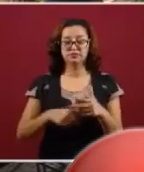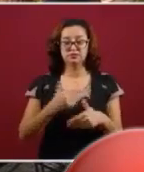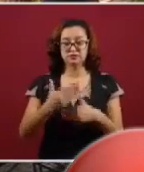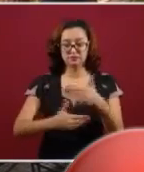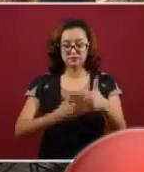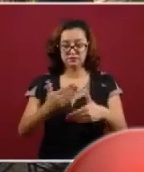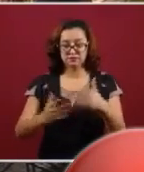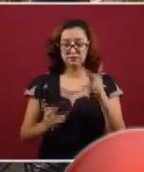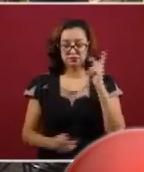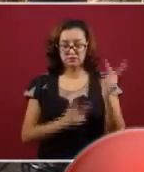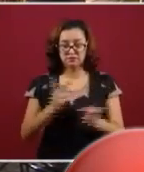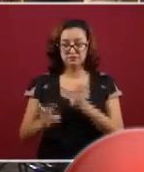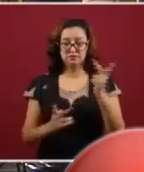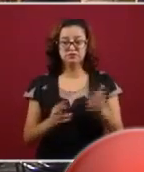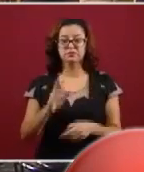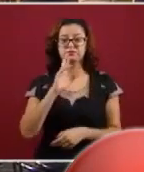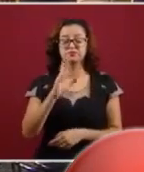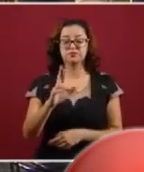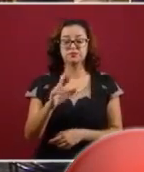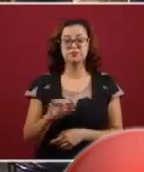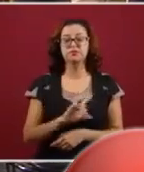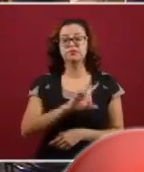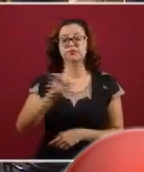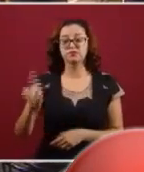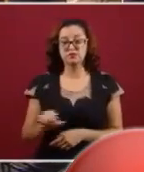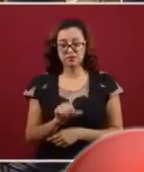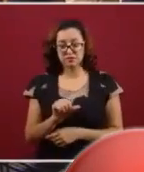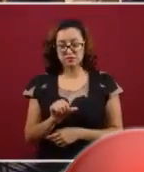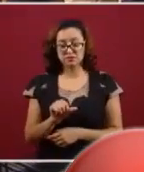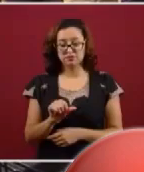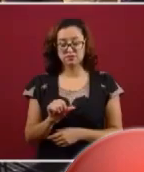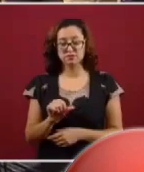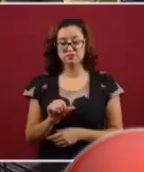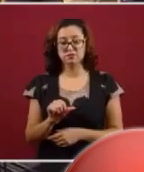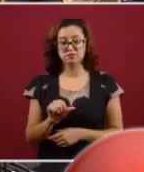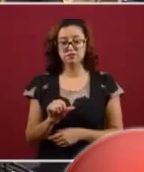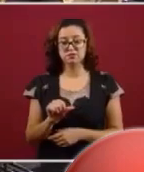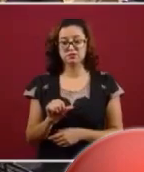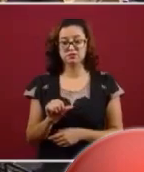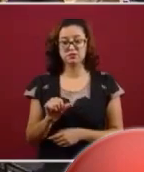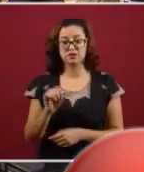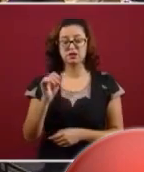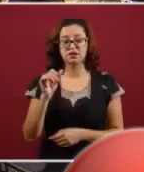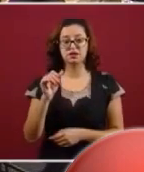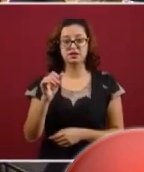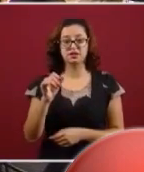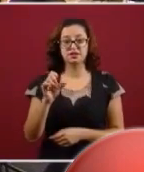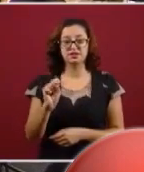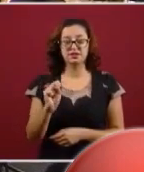luego le vamos a pedir a San Juana,